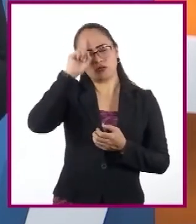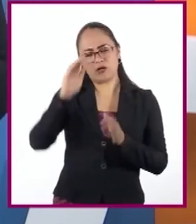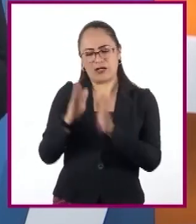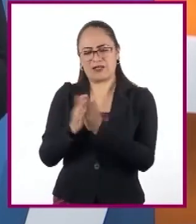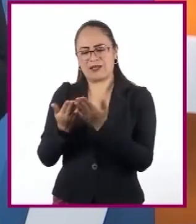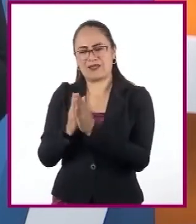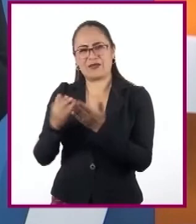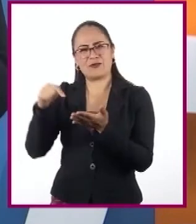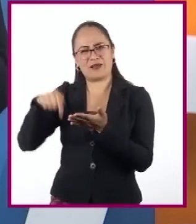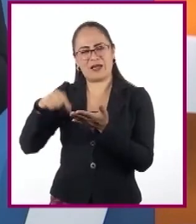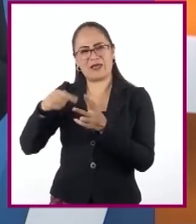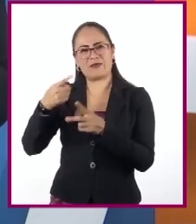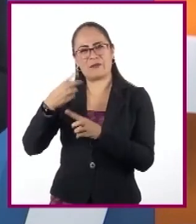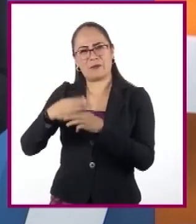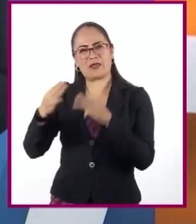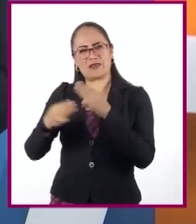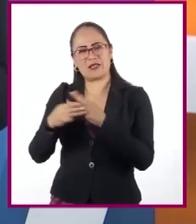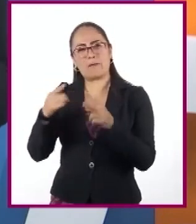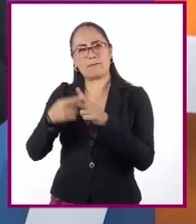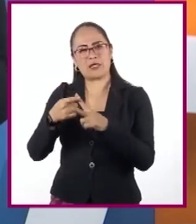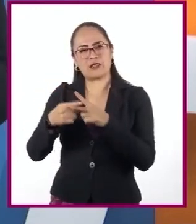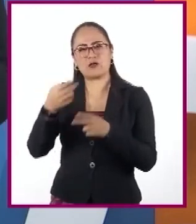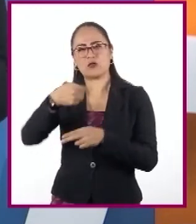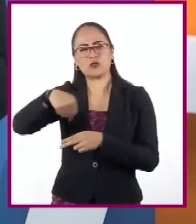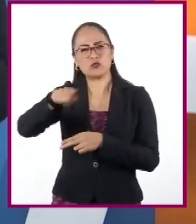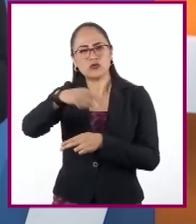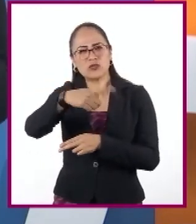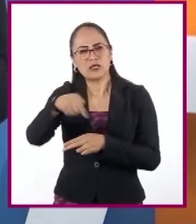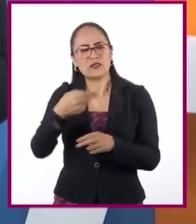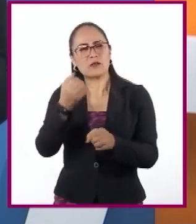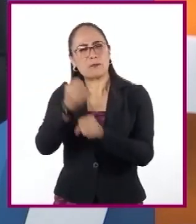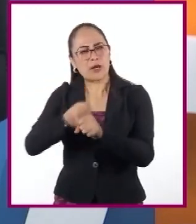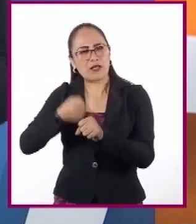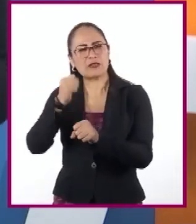de texto para que sigan practicando y aprendiendo